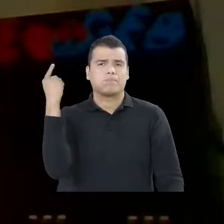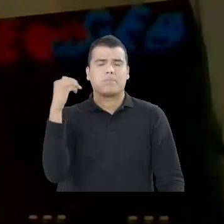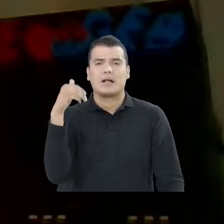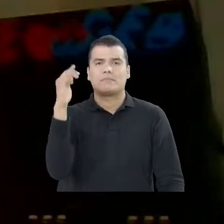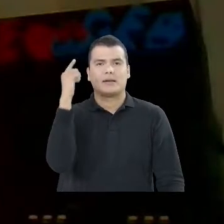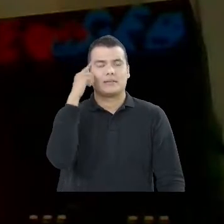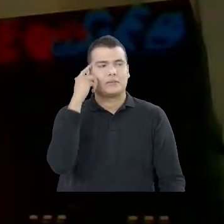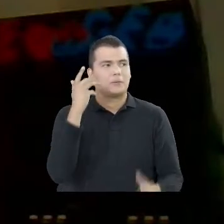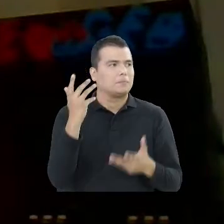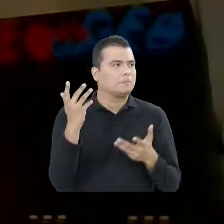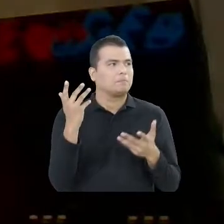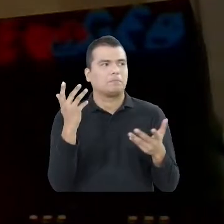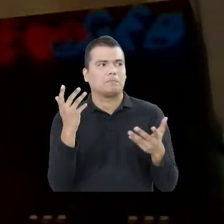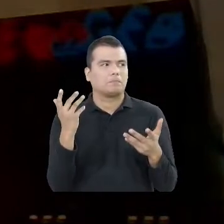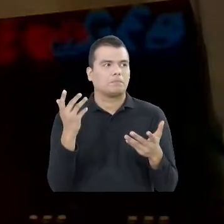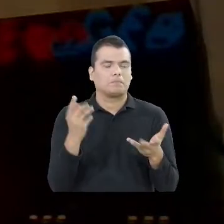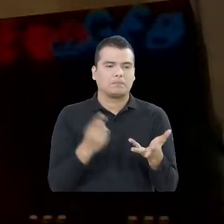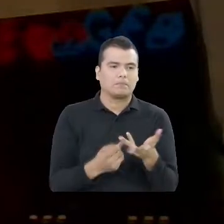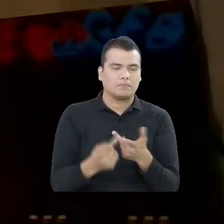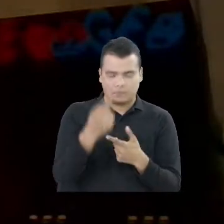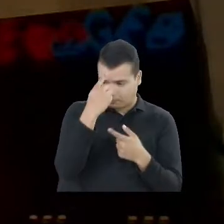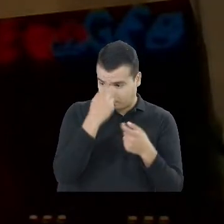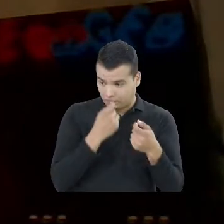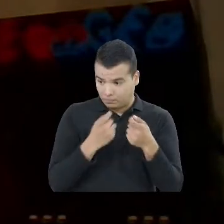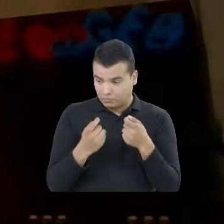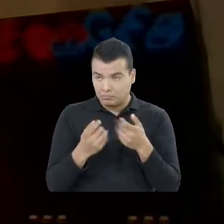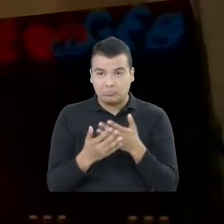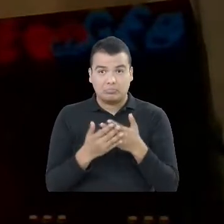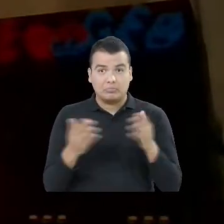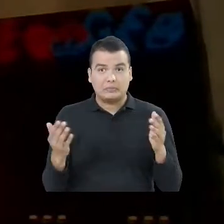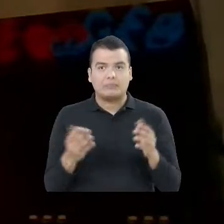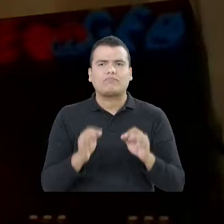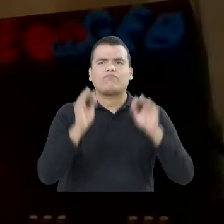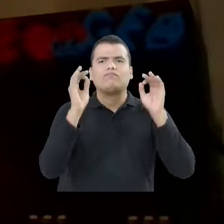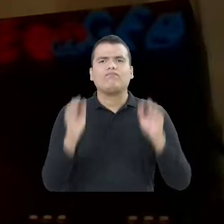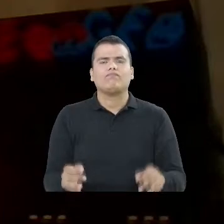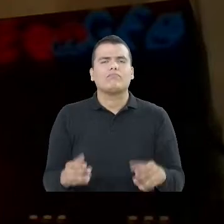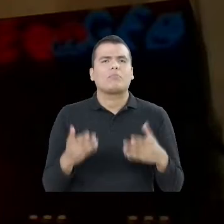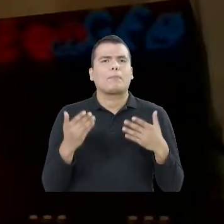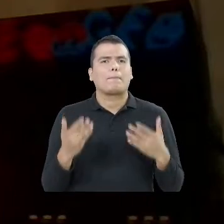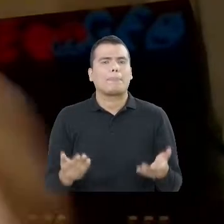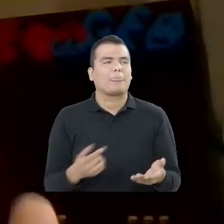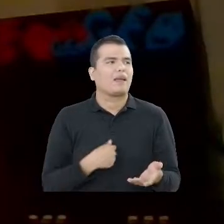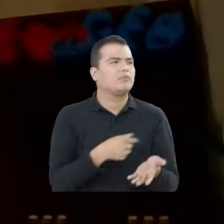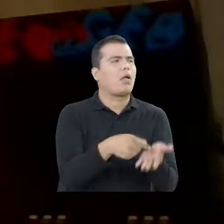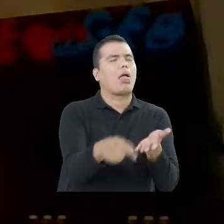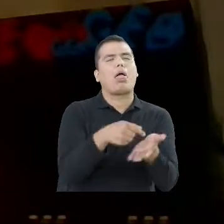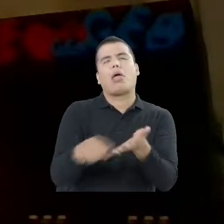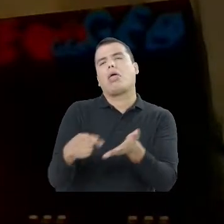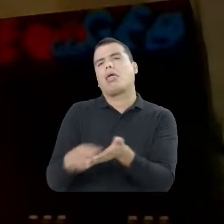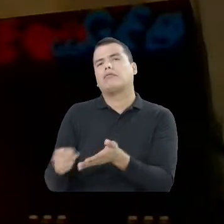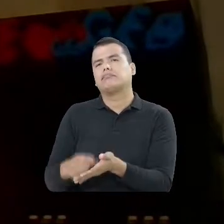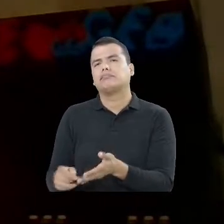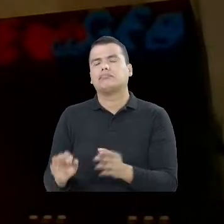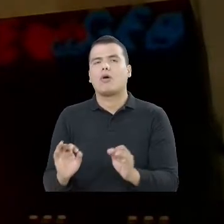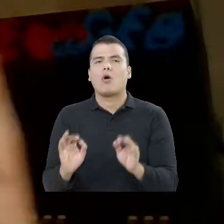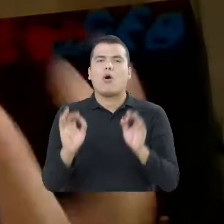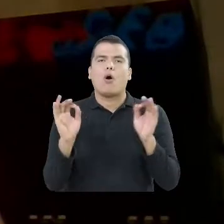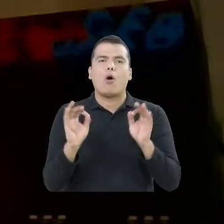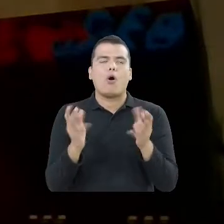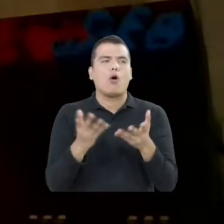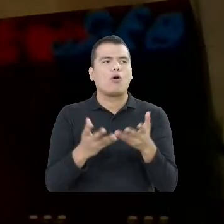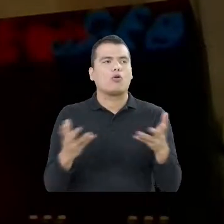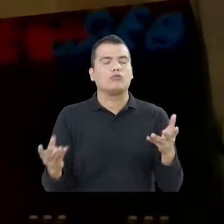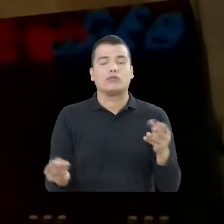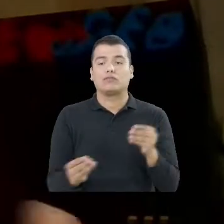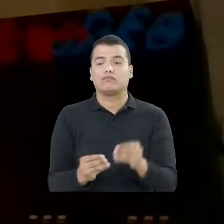botes o a dar, digamos, rombos y a la final no sabemos qué hacer, gastamos un pocotón de dinero, no creamos un producto valioso y pues